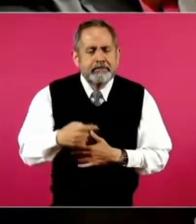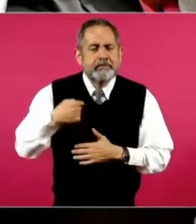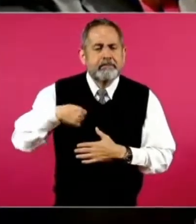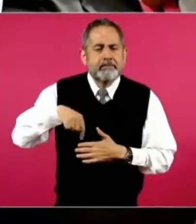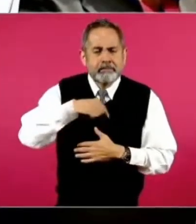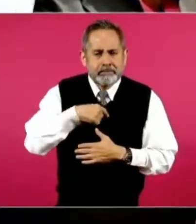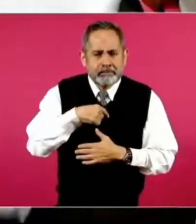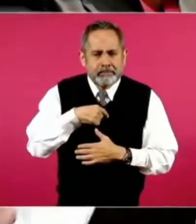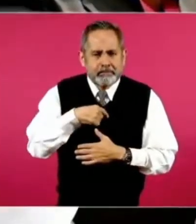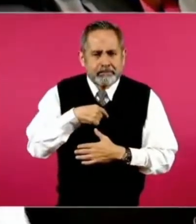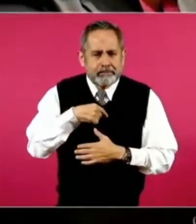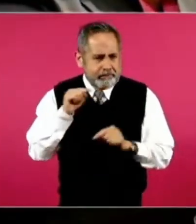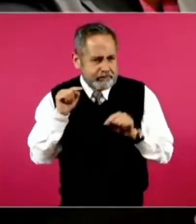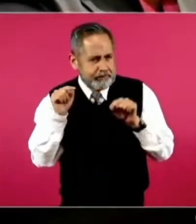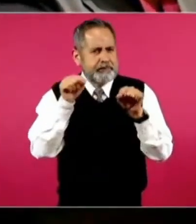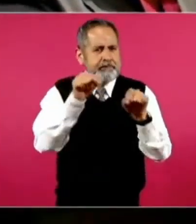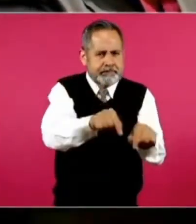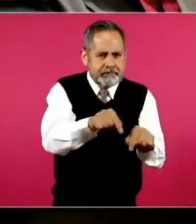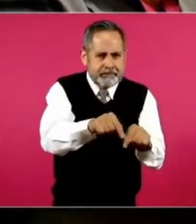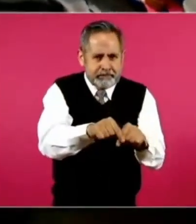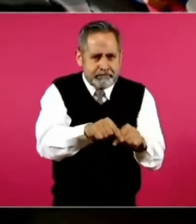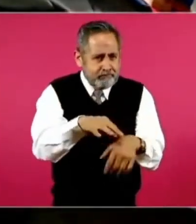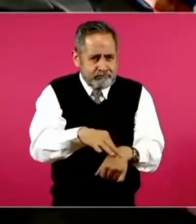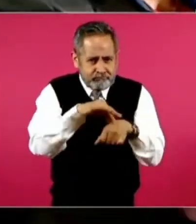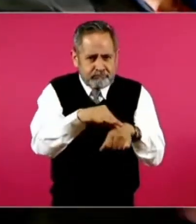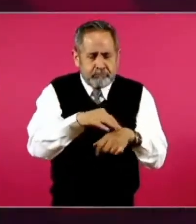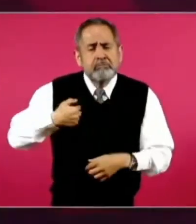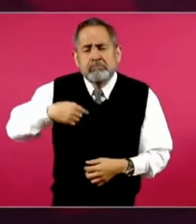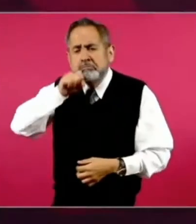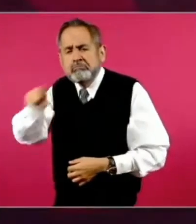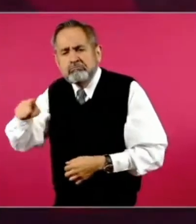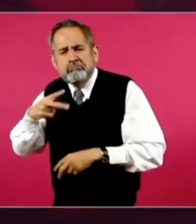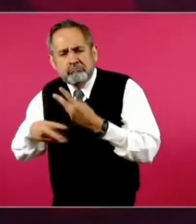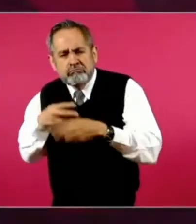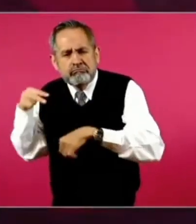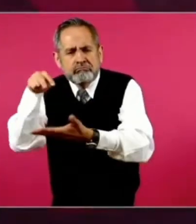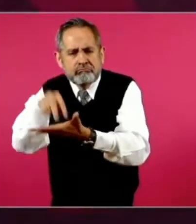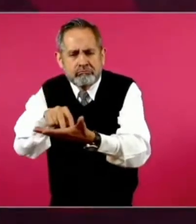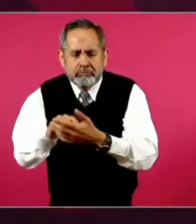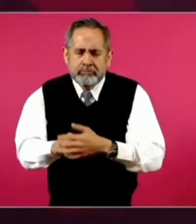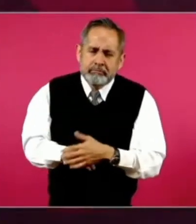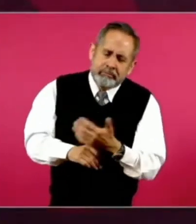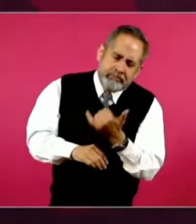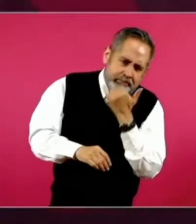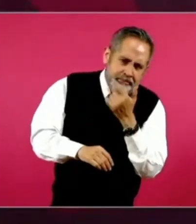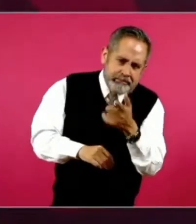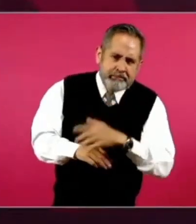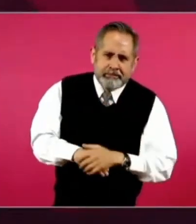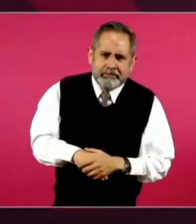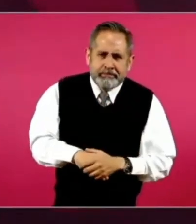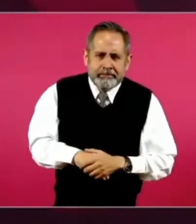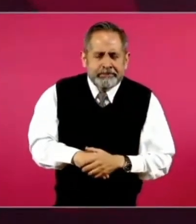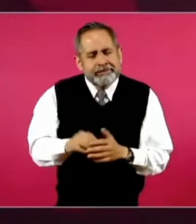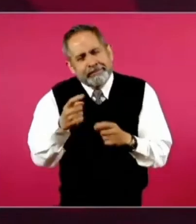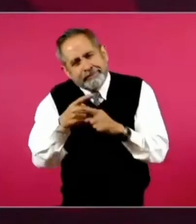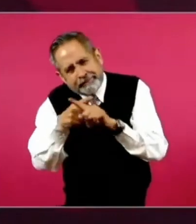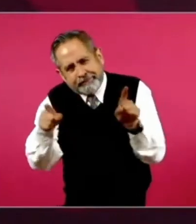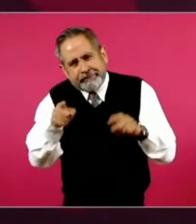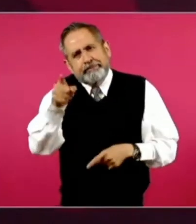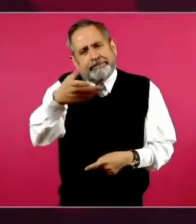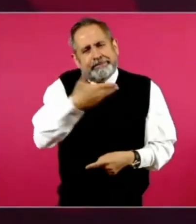vamos directamente en campo. Yo también. No, sí. Es que una cosa es que